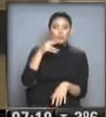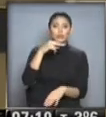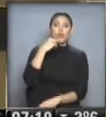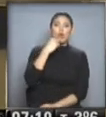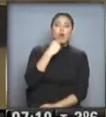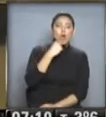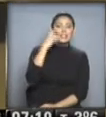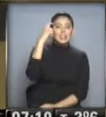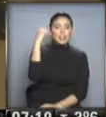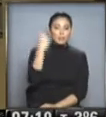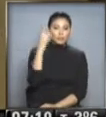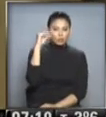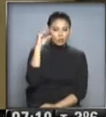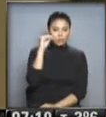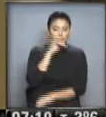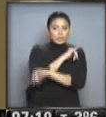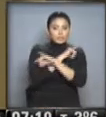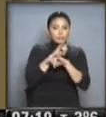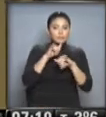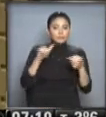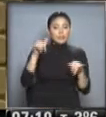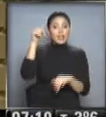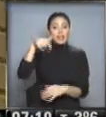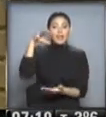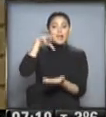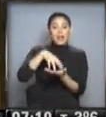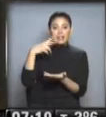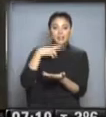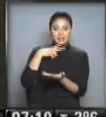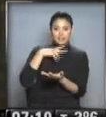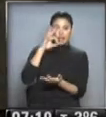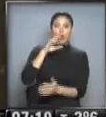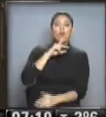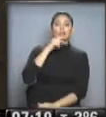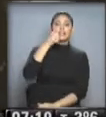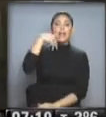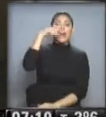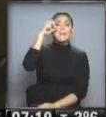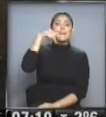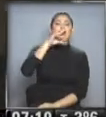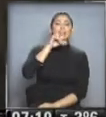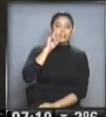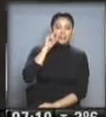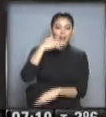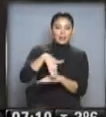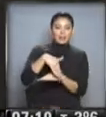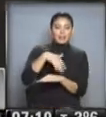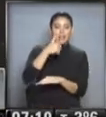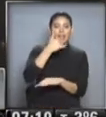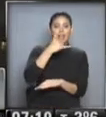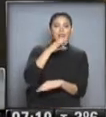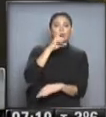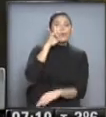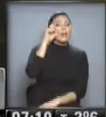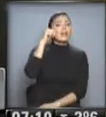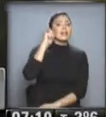23 y 10 minutos, es lo que ha trascendido por lo menos aquí en el sanatorio Otamendi Miroli, lo cierto es que en la calle Ascuénaga,